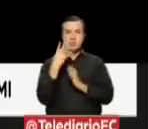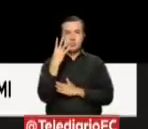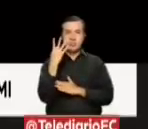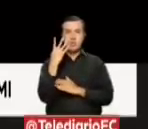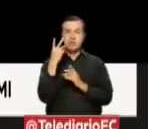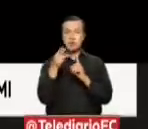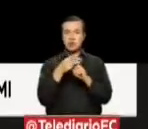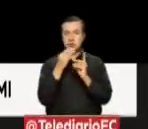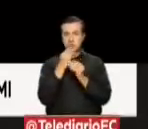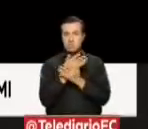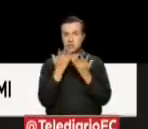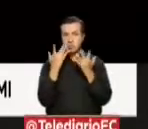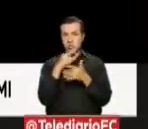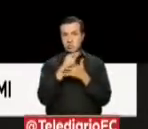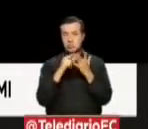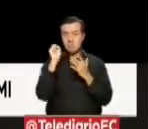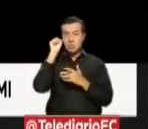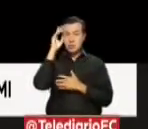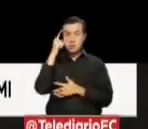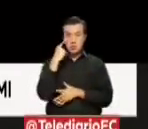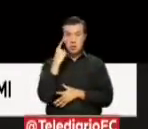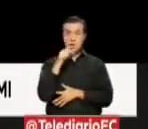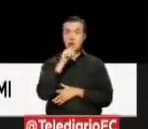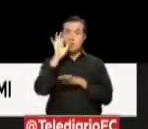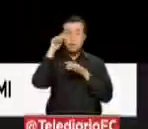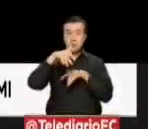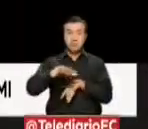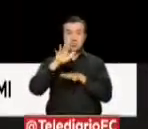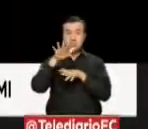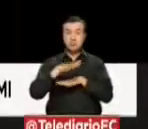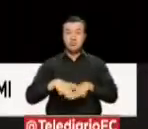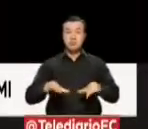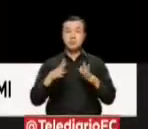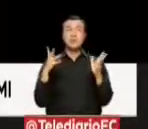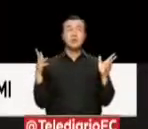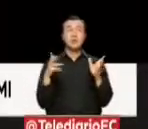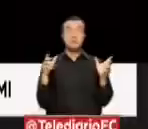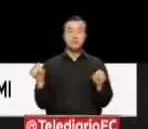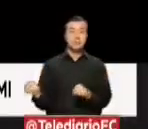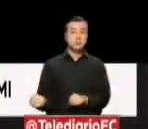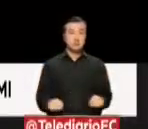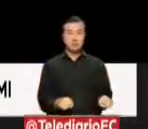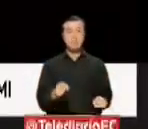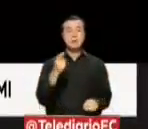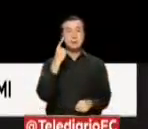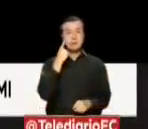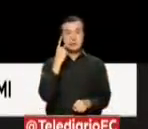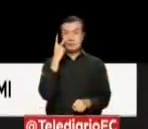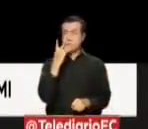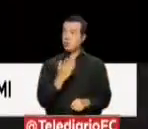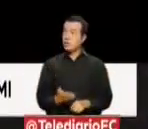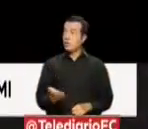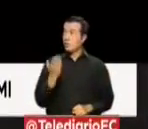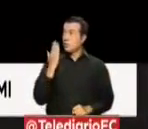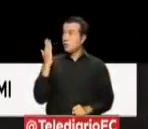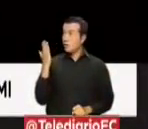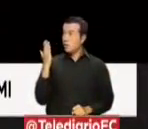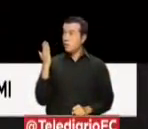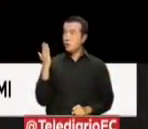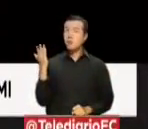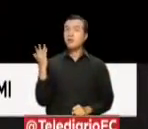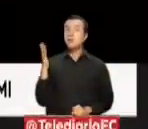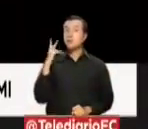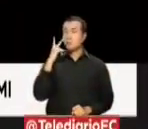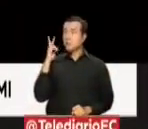redes sociales se publicaron varios videos sobre el tsunami que se registró después del sismo. Aquí están las imágenes que llegan